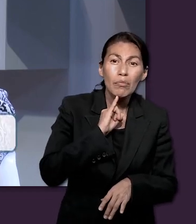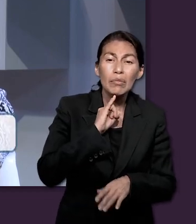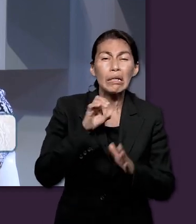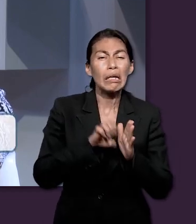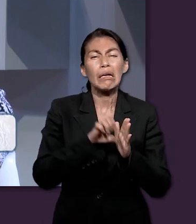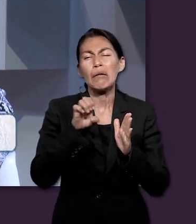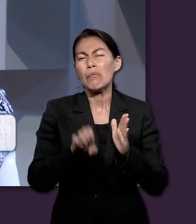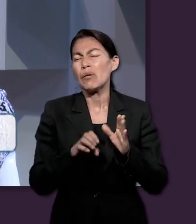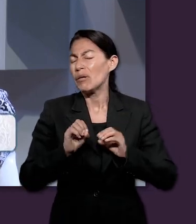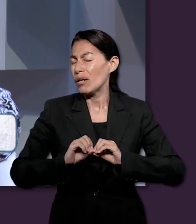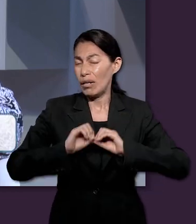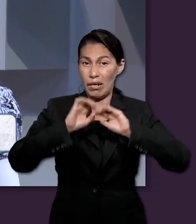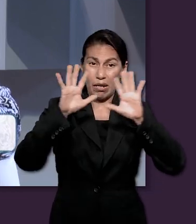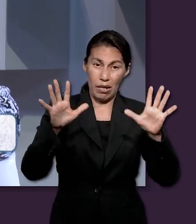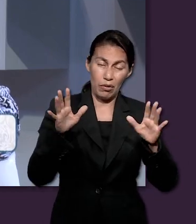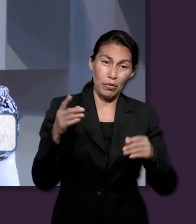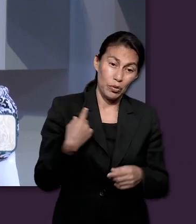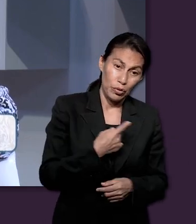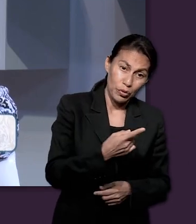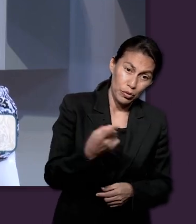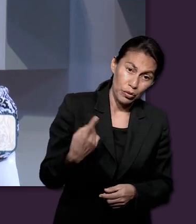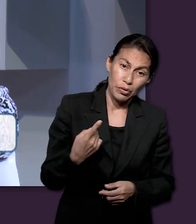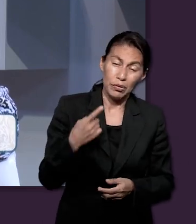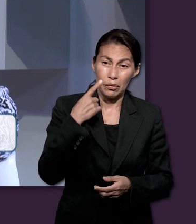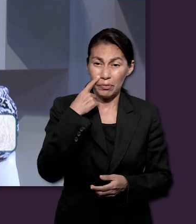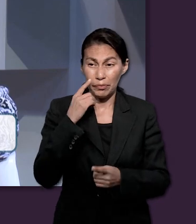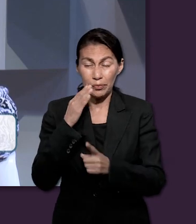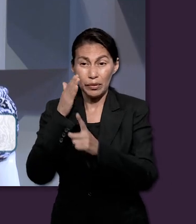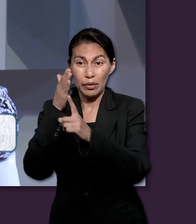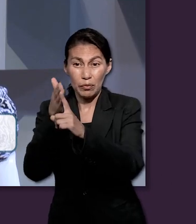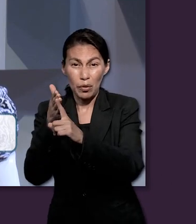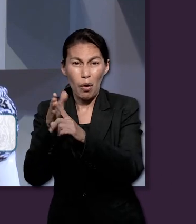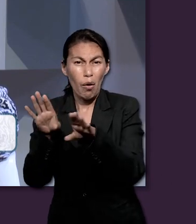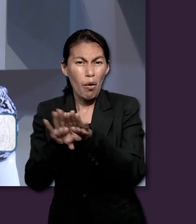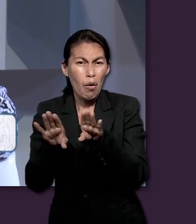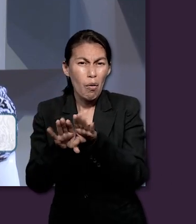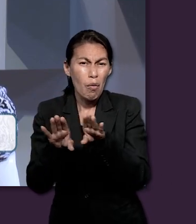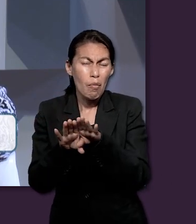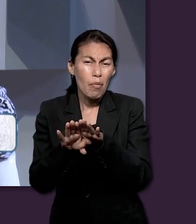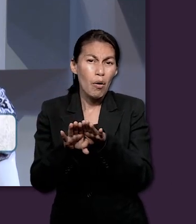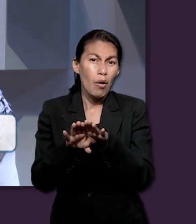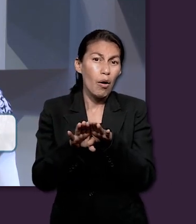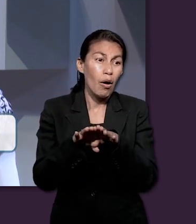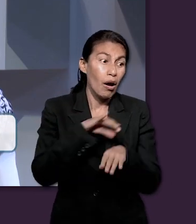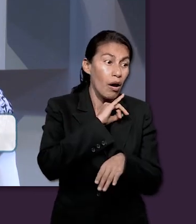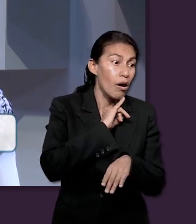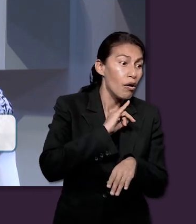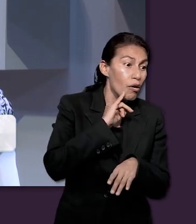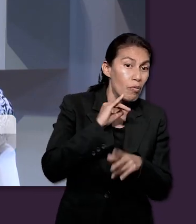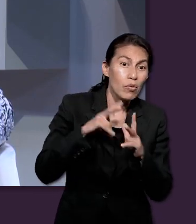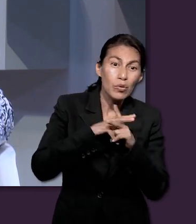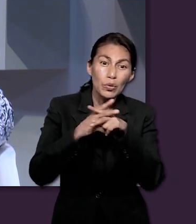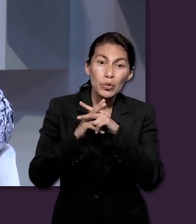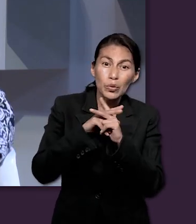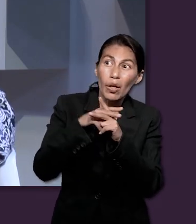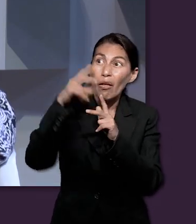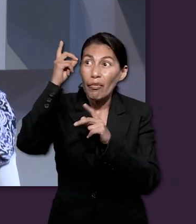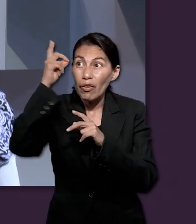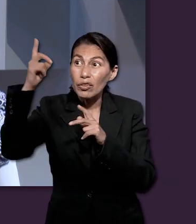de perseverancia. Y si nos enfocamos específicamente en el momento en el que lucha contra Dios, ¿qué podemos